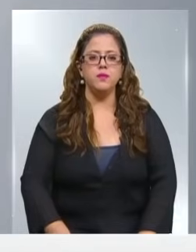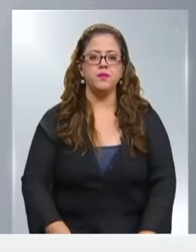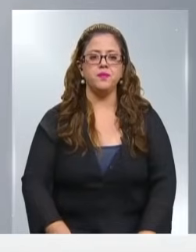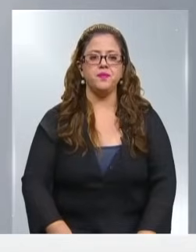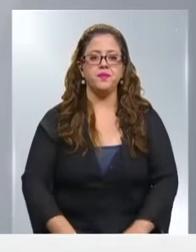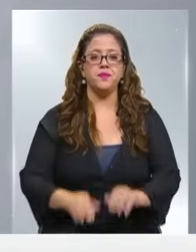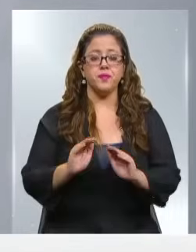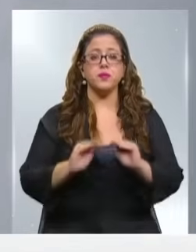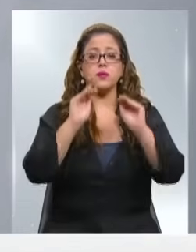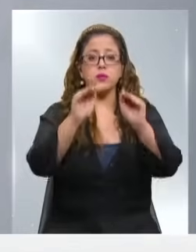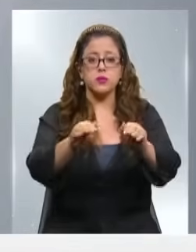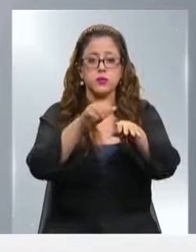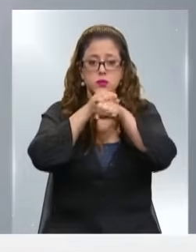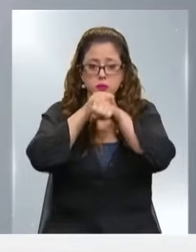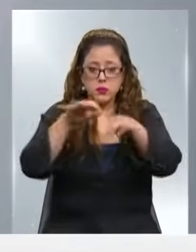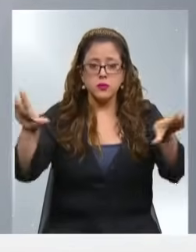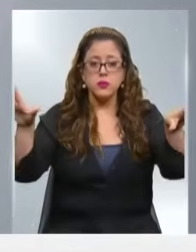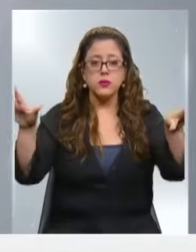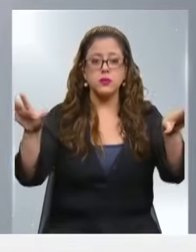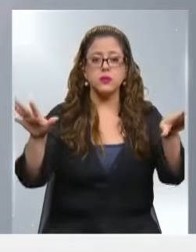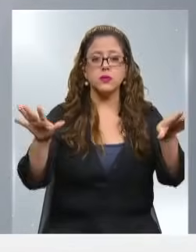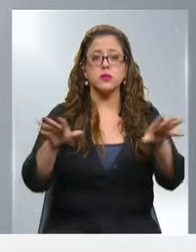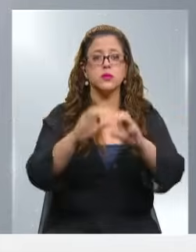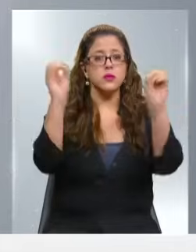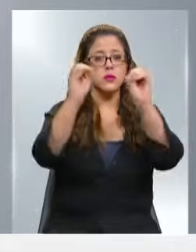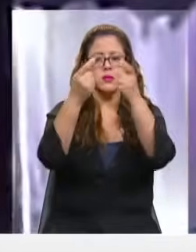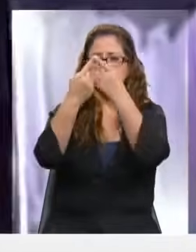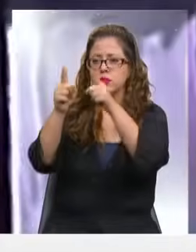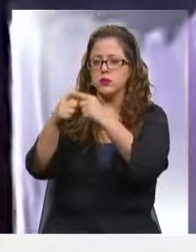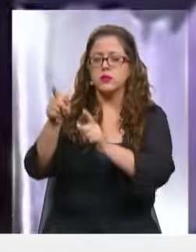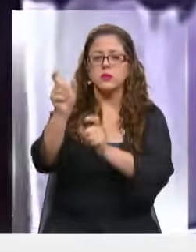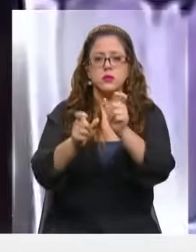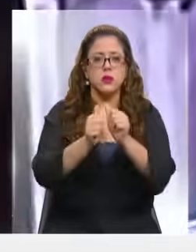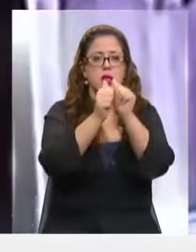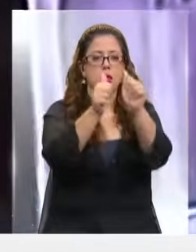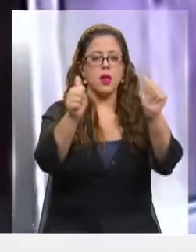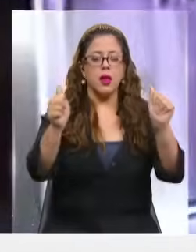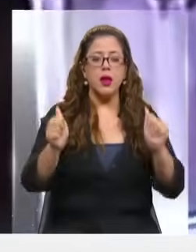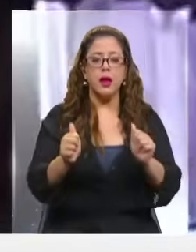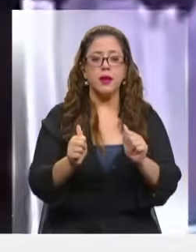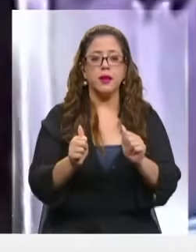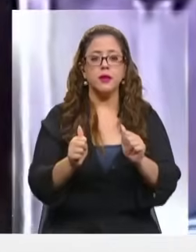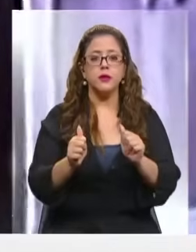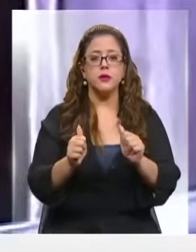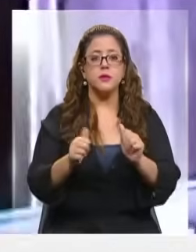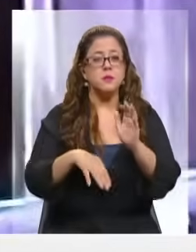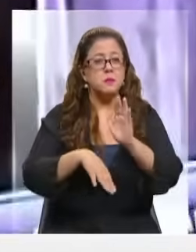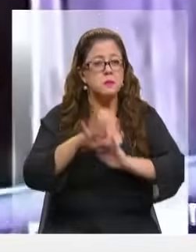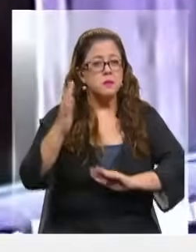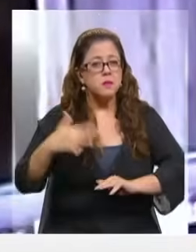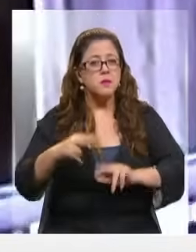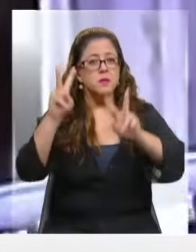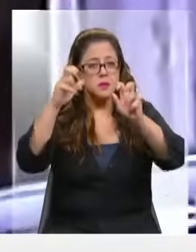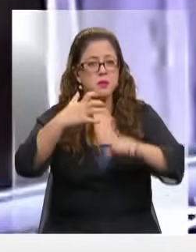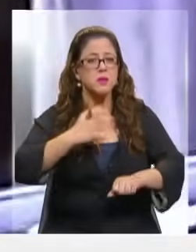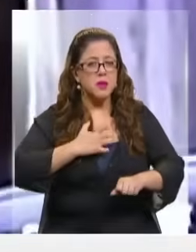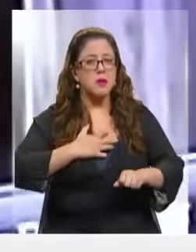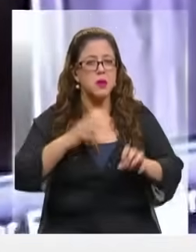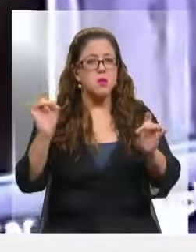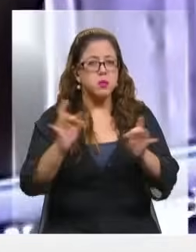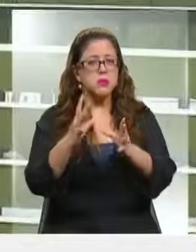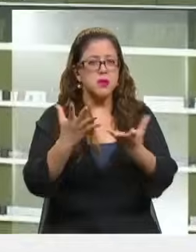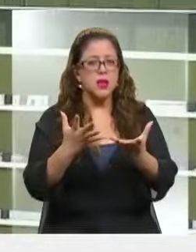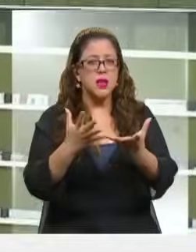Muestras de apoyo y masividad que han generado diversas reacciones entre las autoridades. La principal, el alto temor por